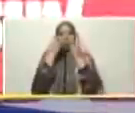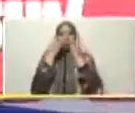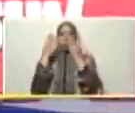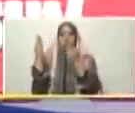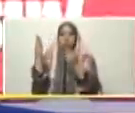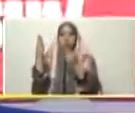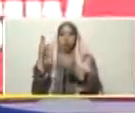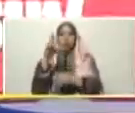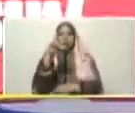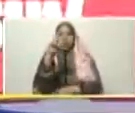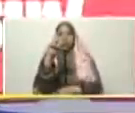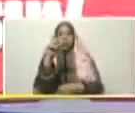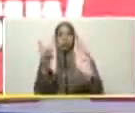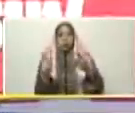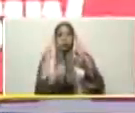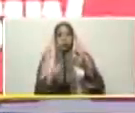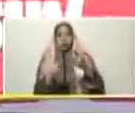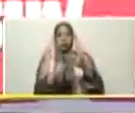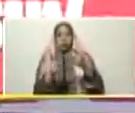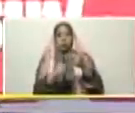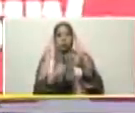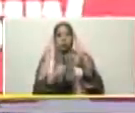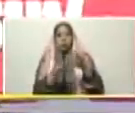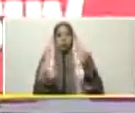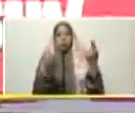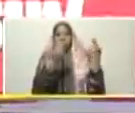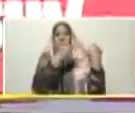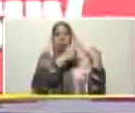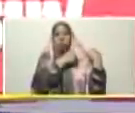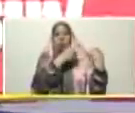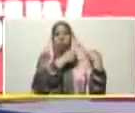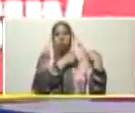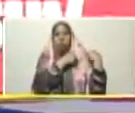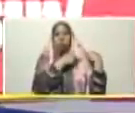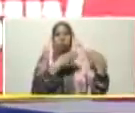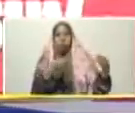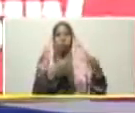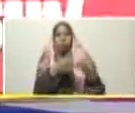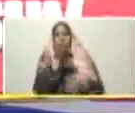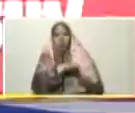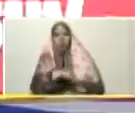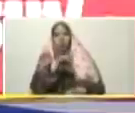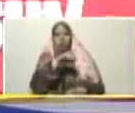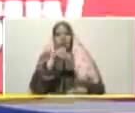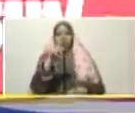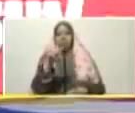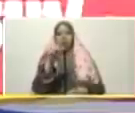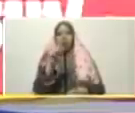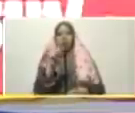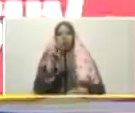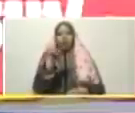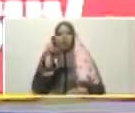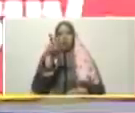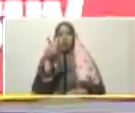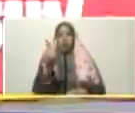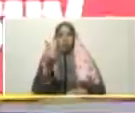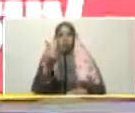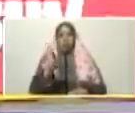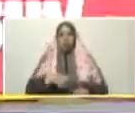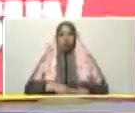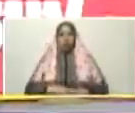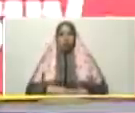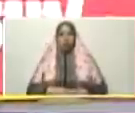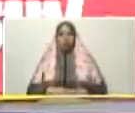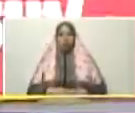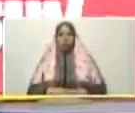en segundo lugar está la dirección del partido socialista unido de venezuela es